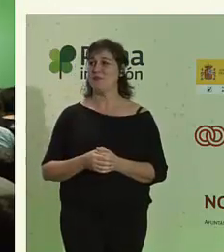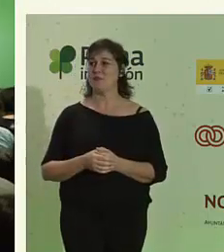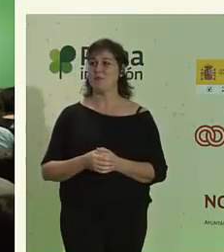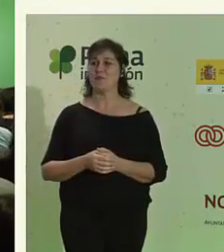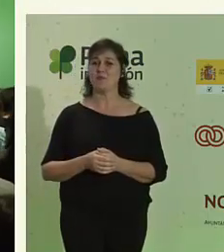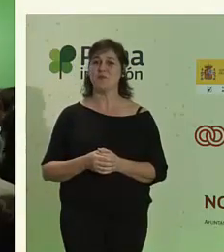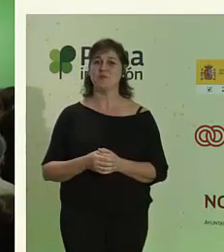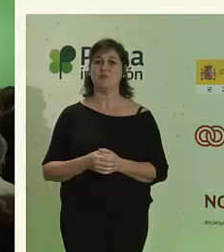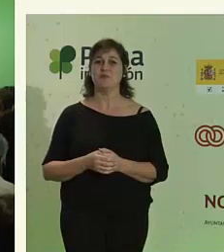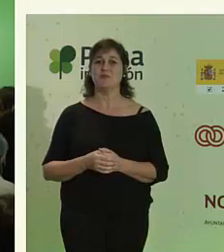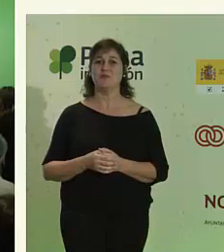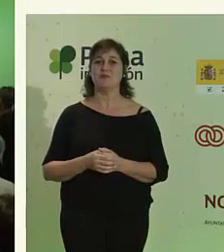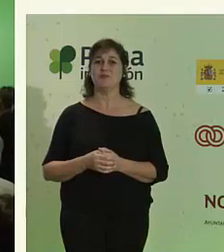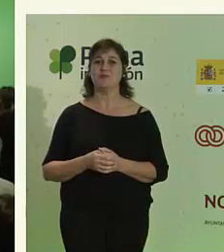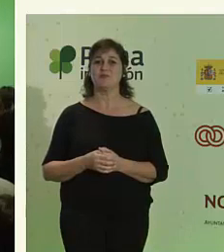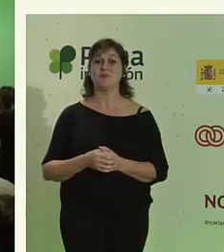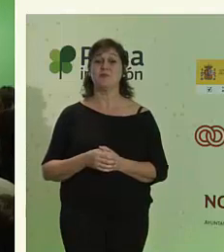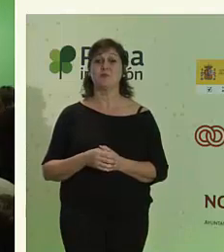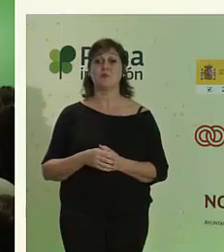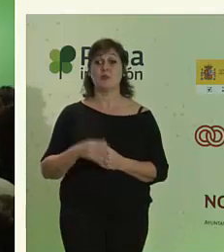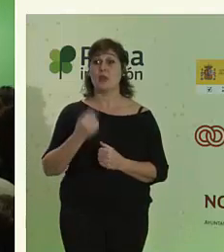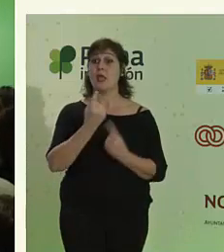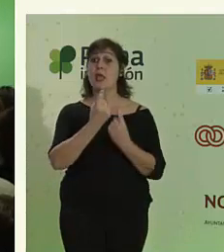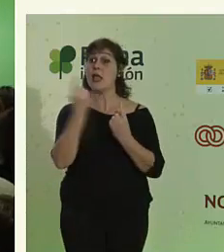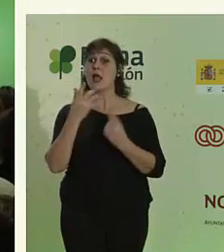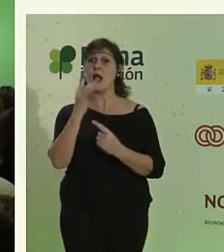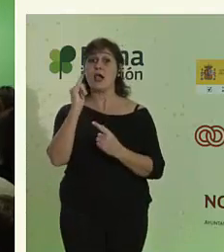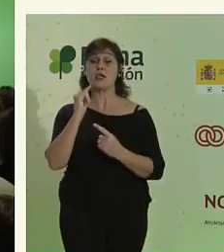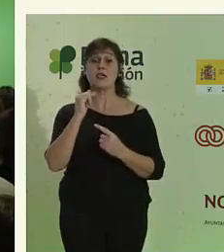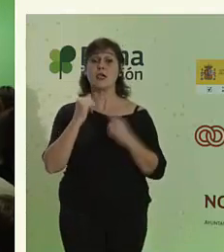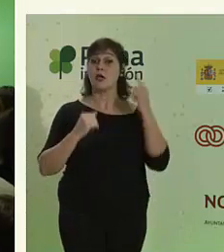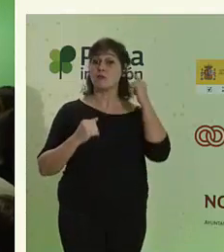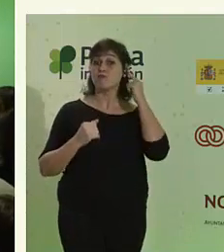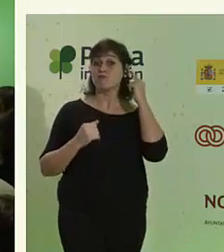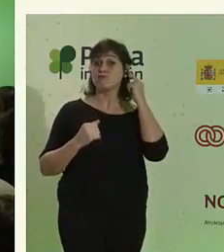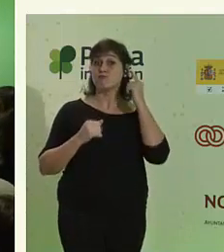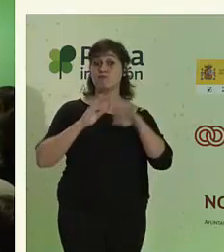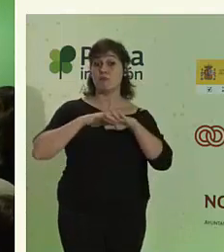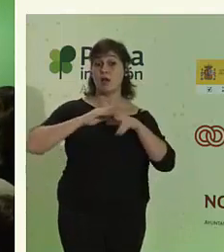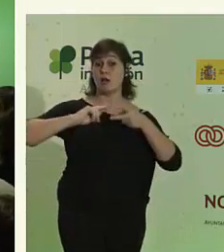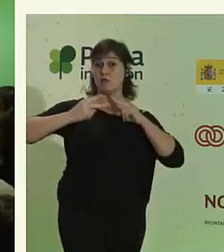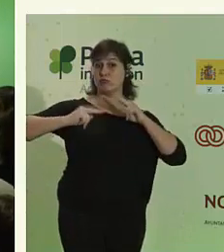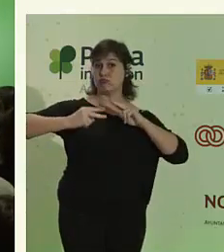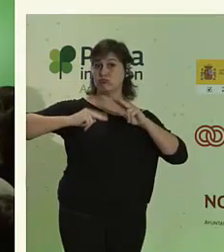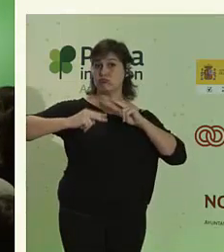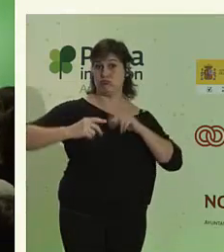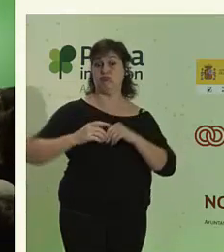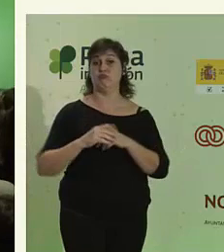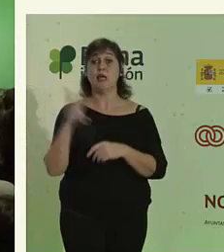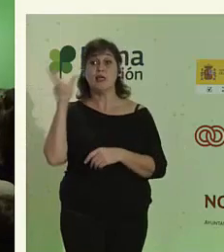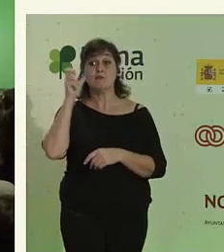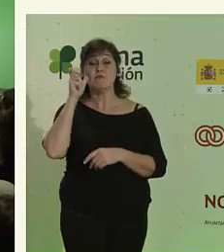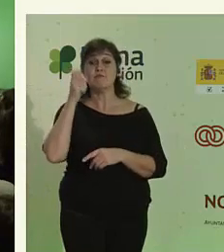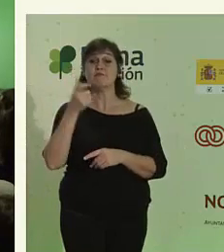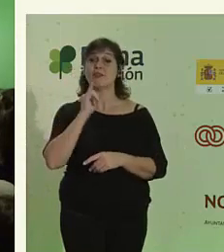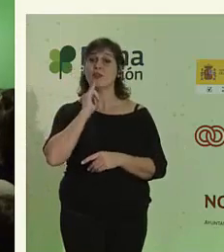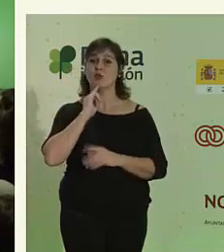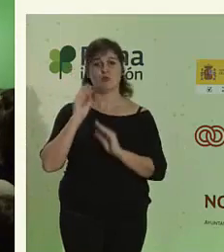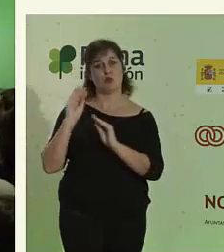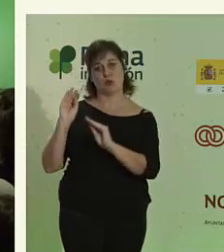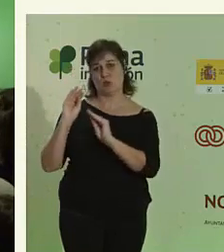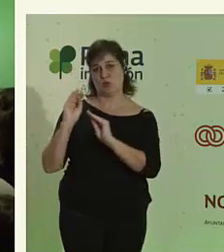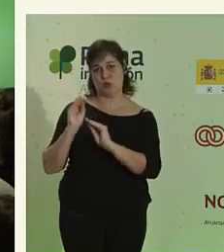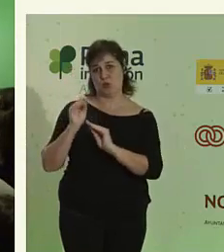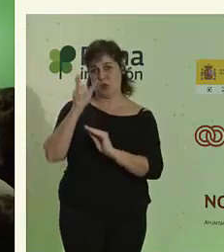Tengan a mano sus pinganillos o traductores, como le queréis llamar, para escuchar la traducción de las